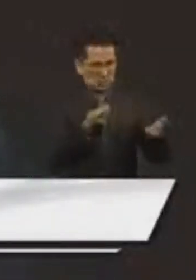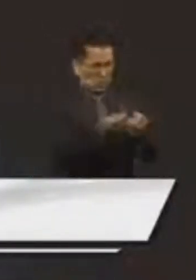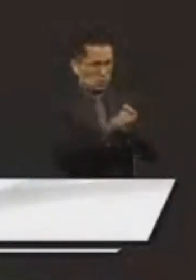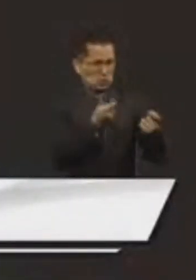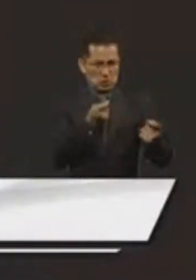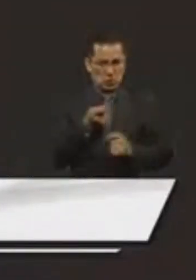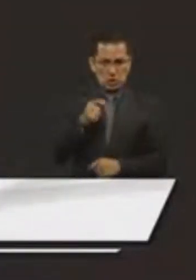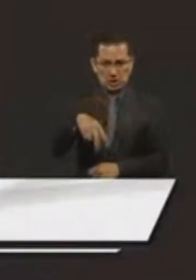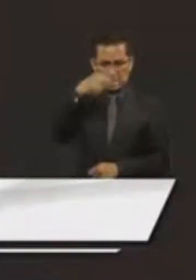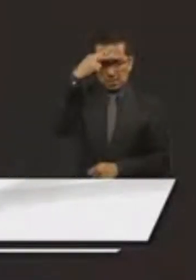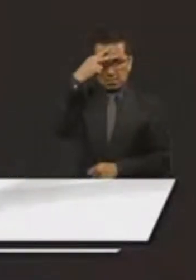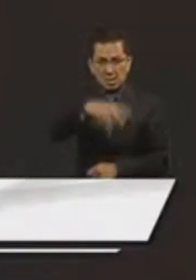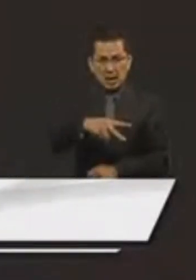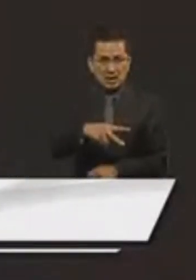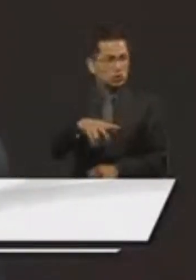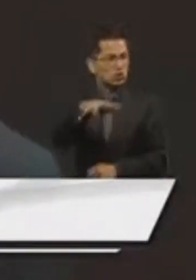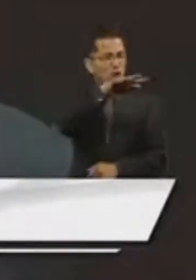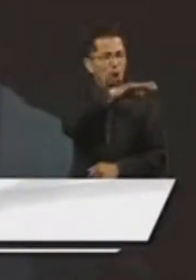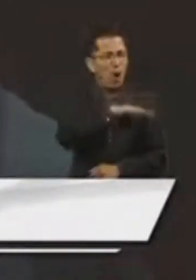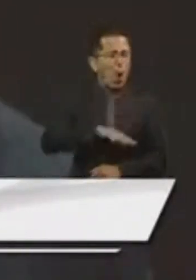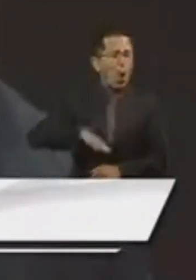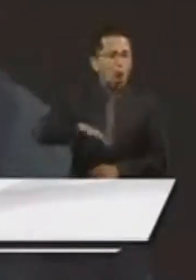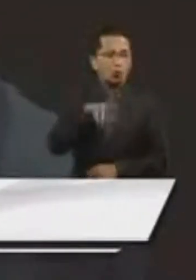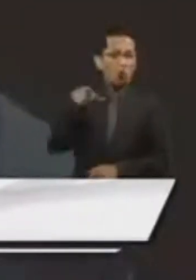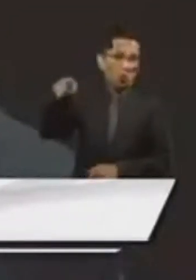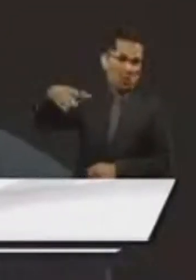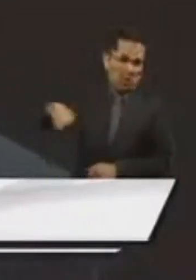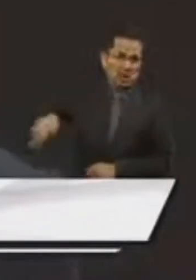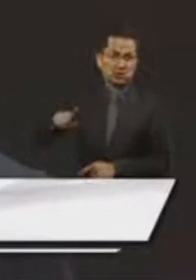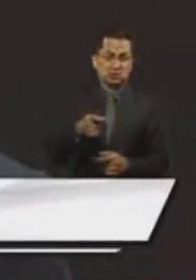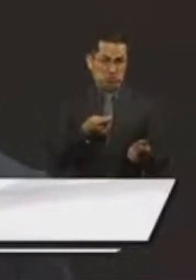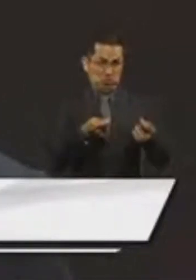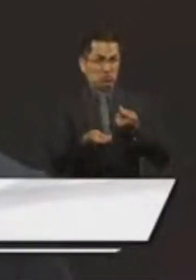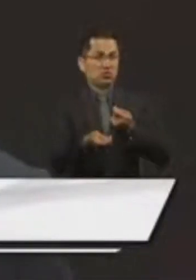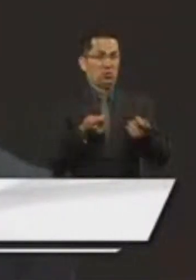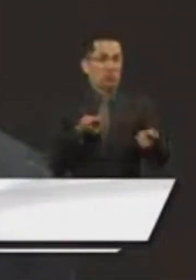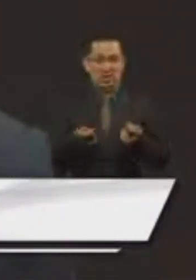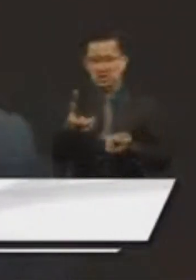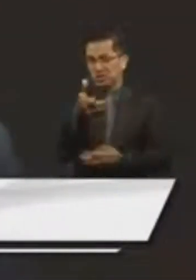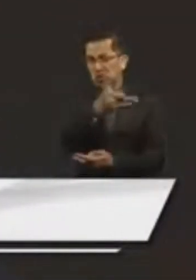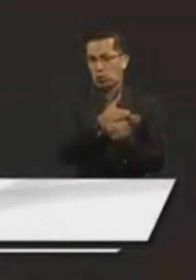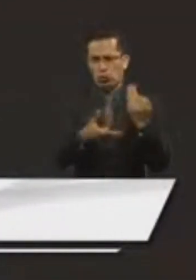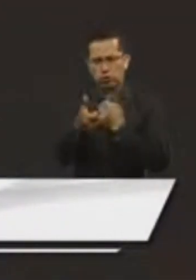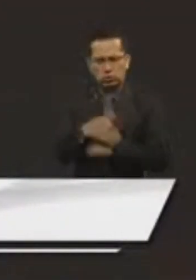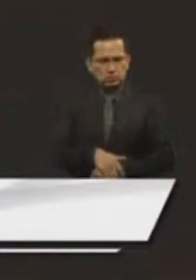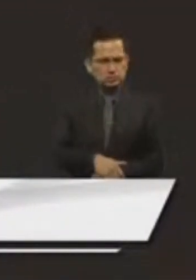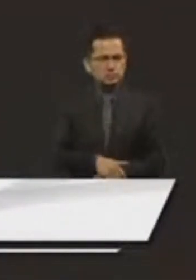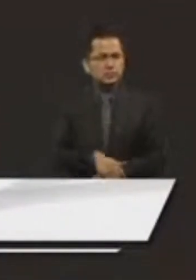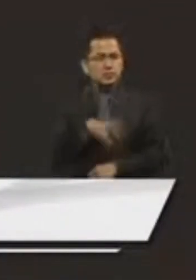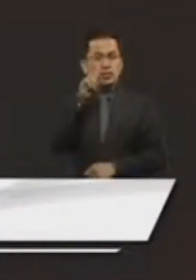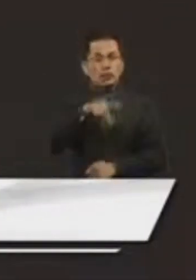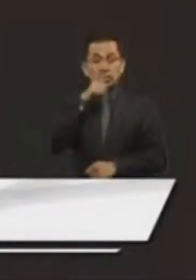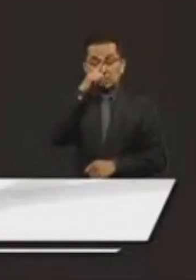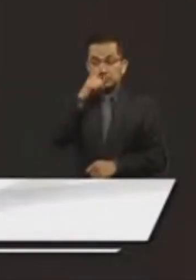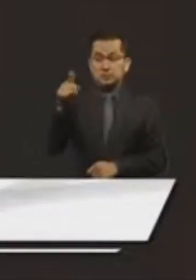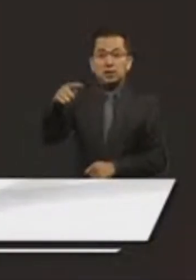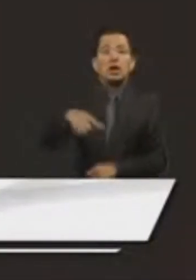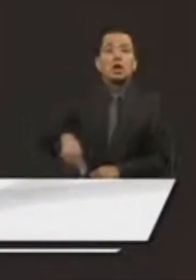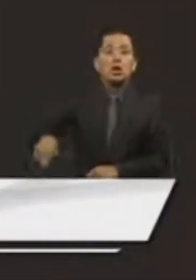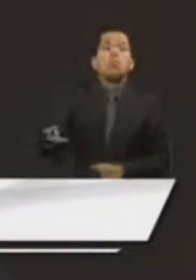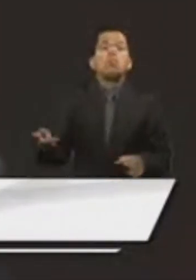pública del país. ¿Y saben qué nos heredaron? Miseria,